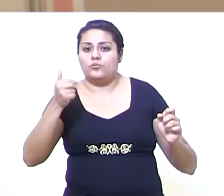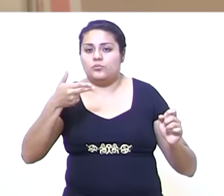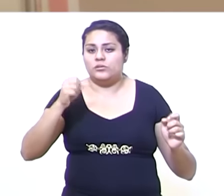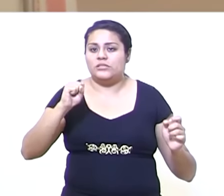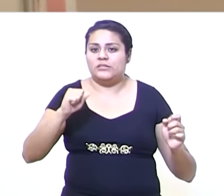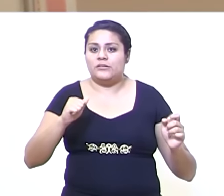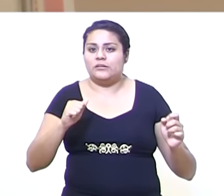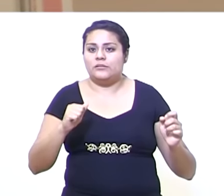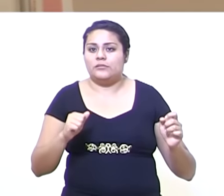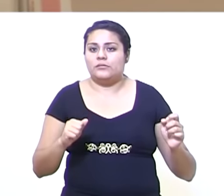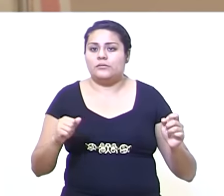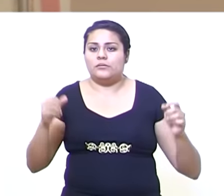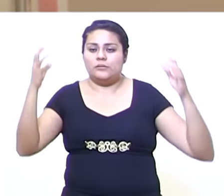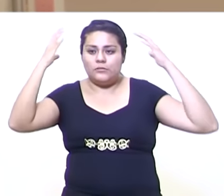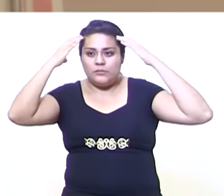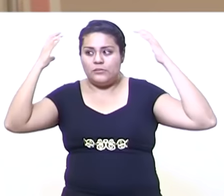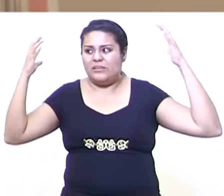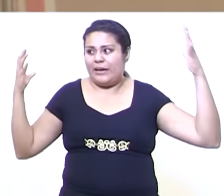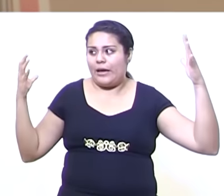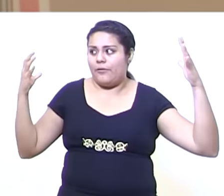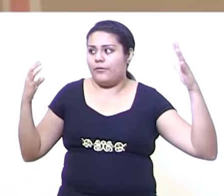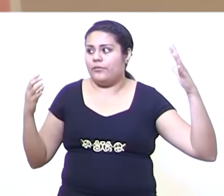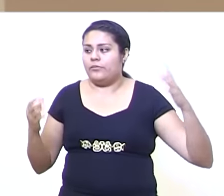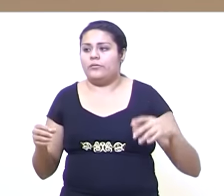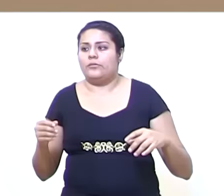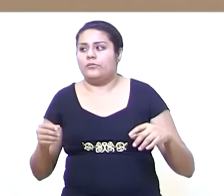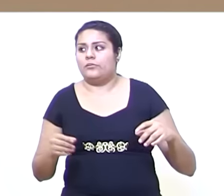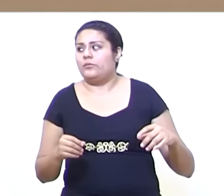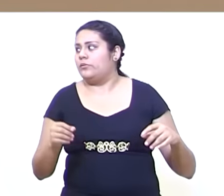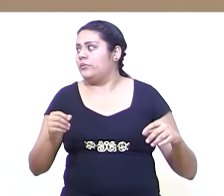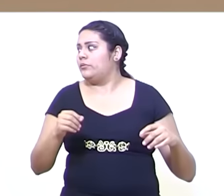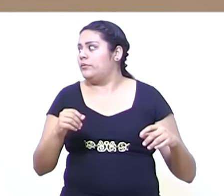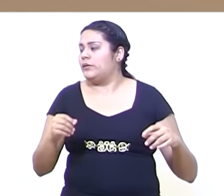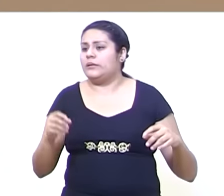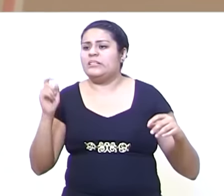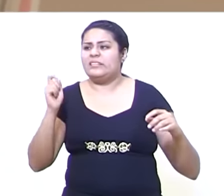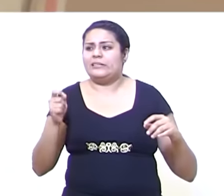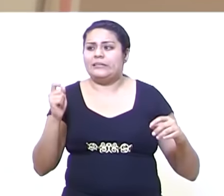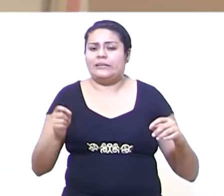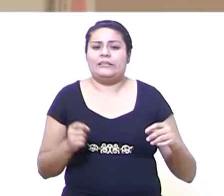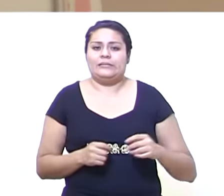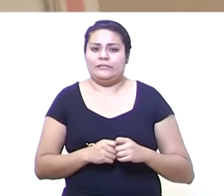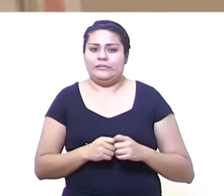Cabezonas, cabezones con cachuchas chicas.